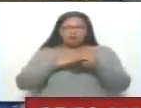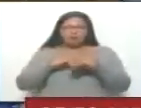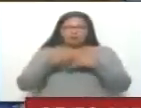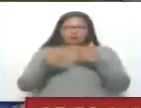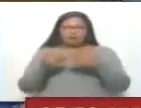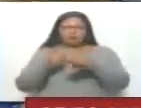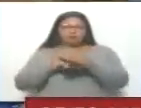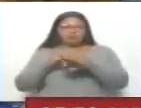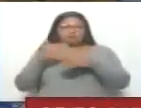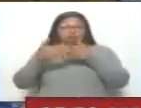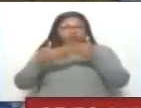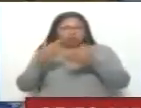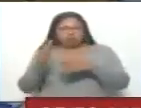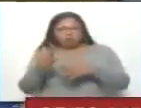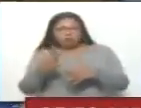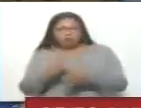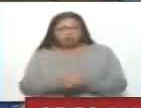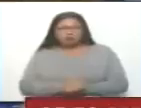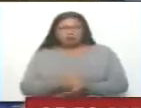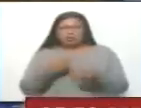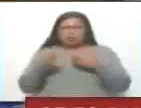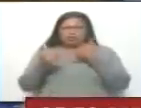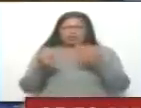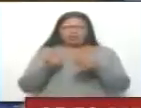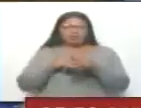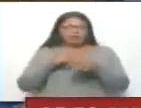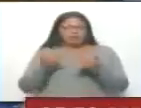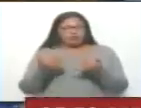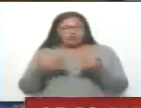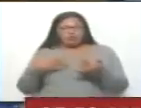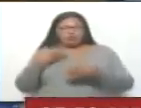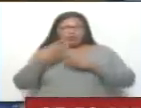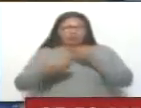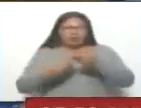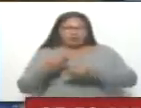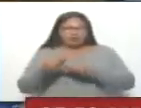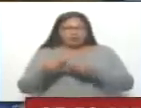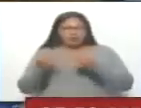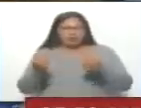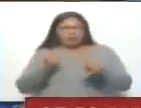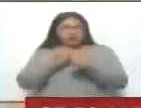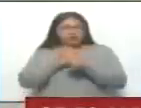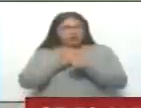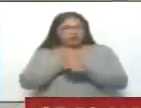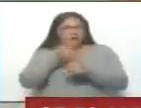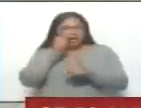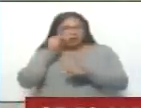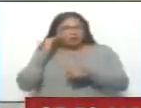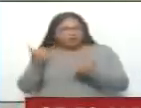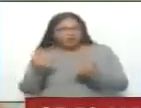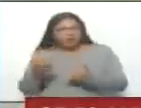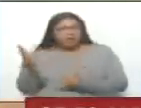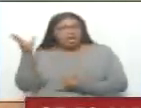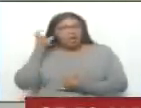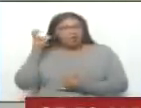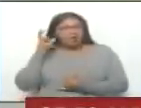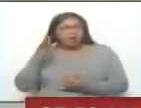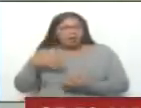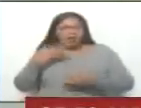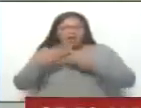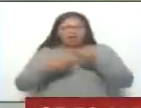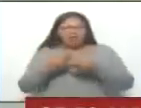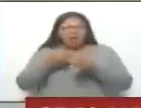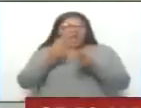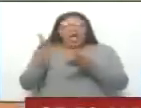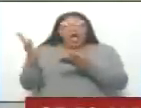tiempo perentorio para no darle más larga. ¿En cuánto tiempo pudiera ejecutarse para que los trabajadores que nos están viendo y nos están escuchando tengan esa esperanza